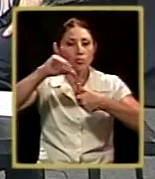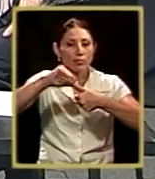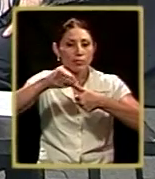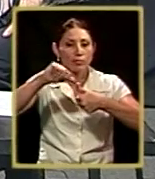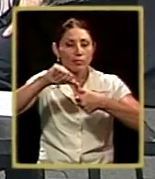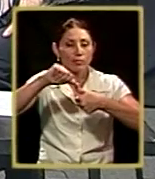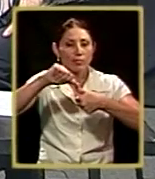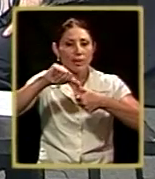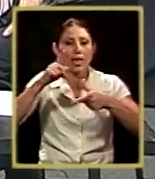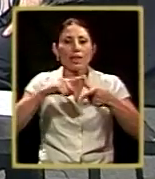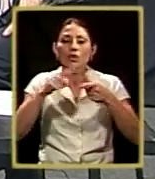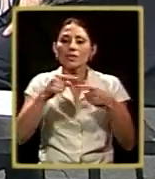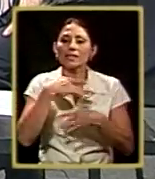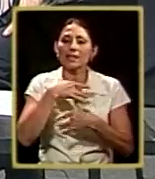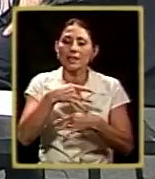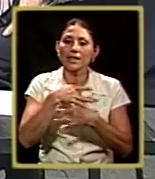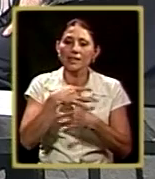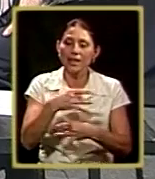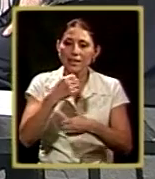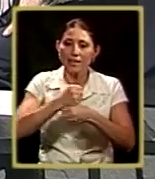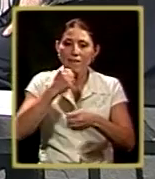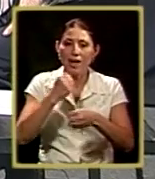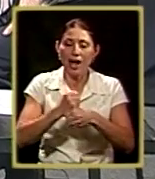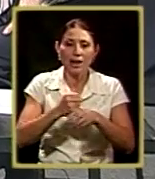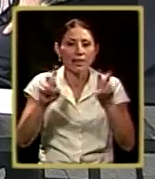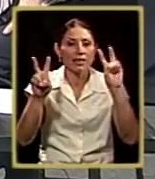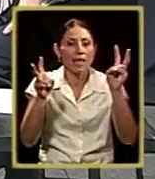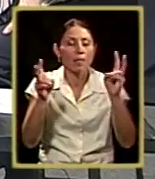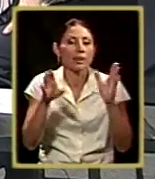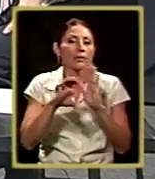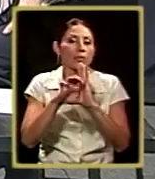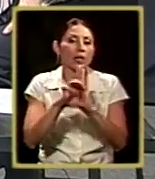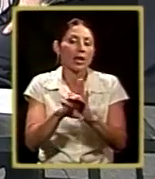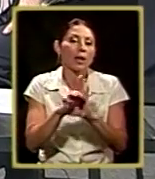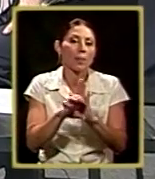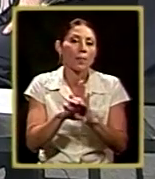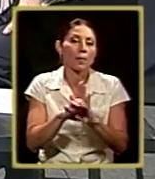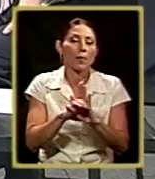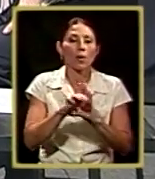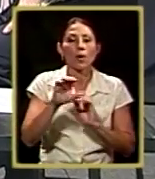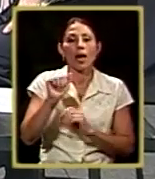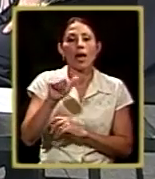interesante ver, trabajar en los temas que nos unen, como temas como unión aduanera,